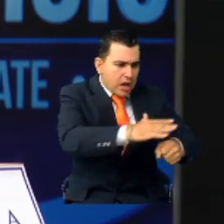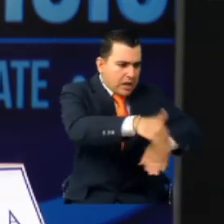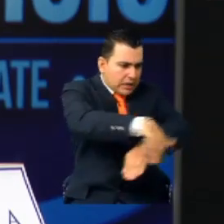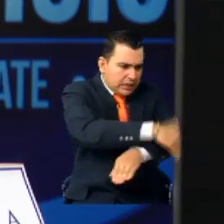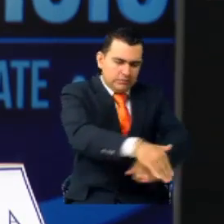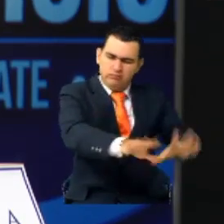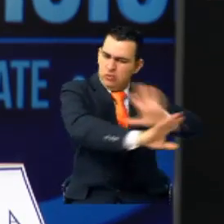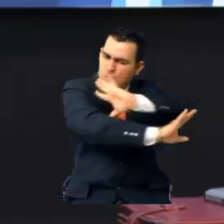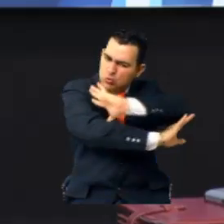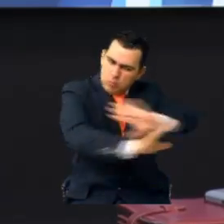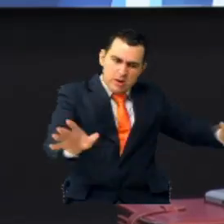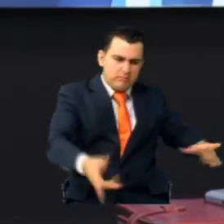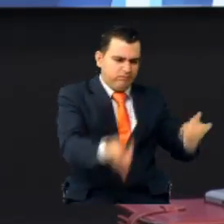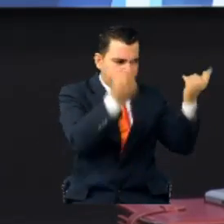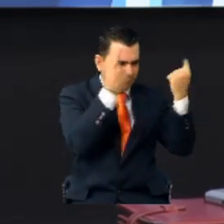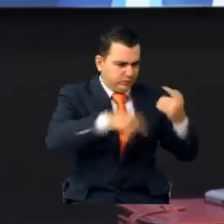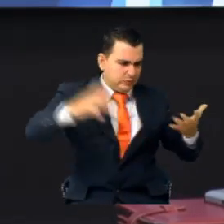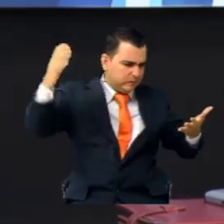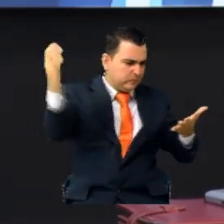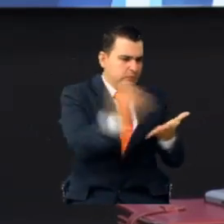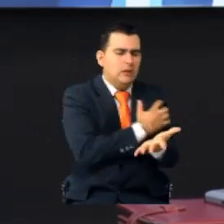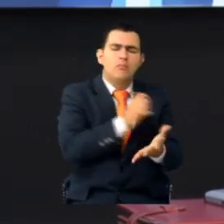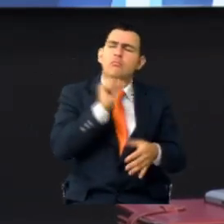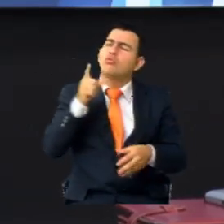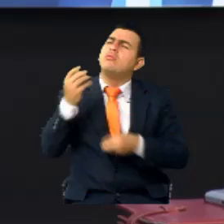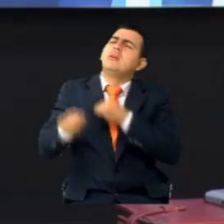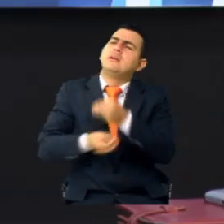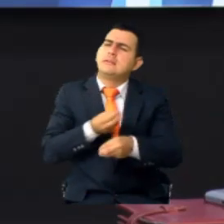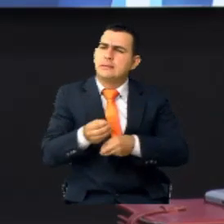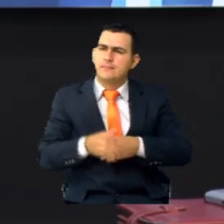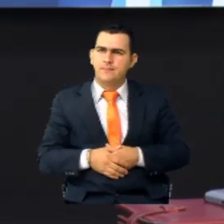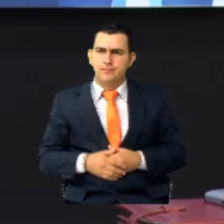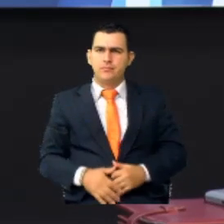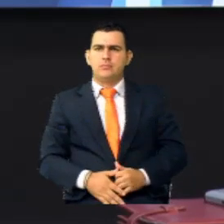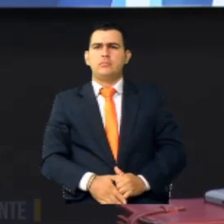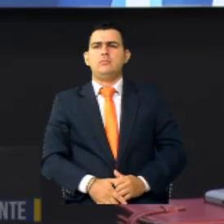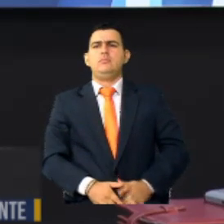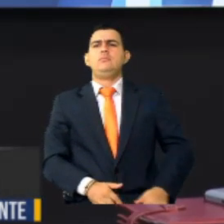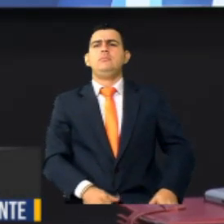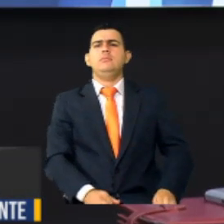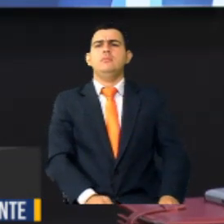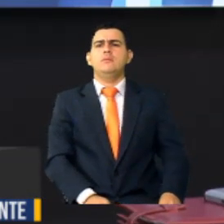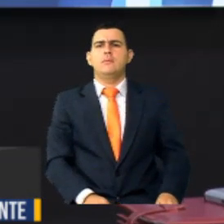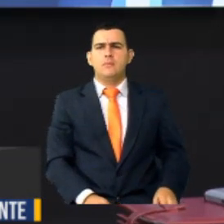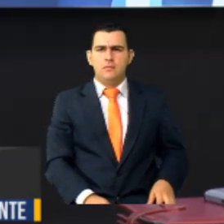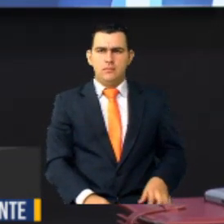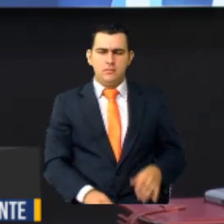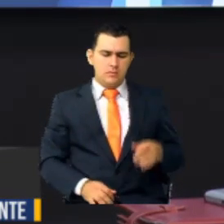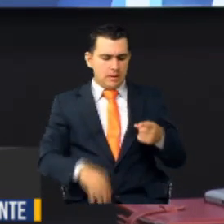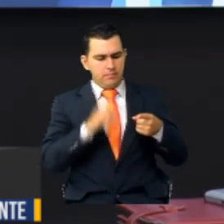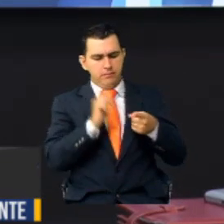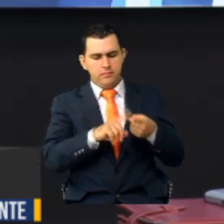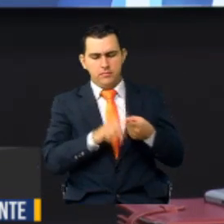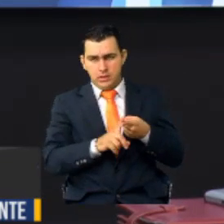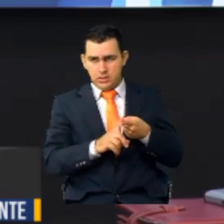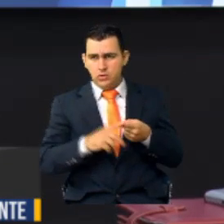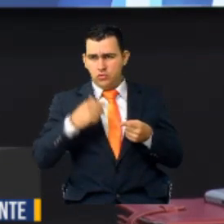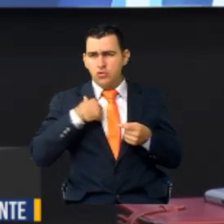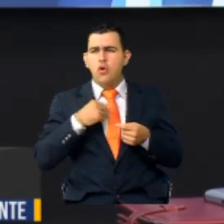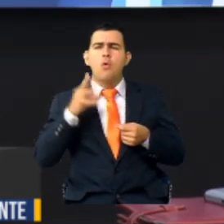Nacional? Primero, Horacio Henao, 23 años en la policía, un hombre honesto y